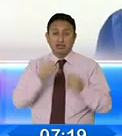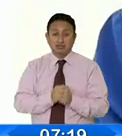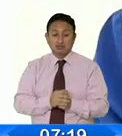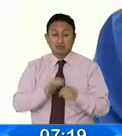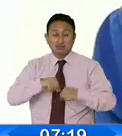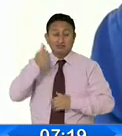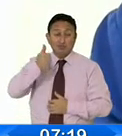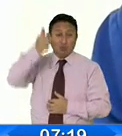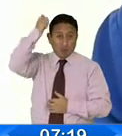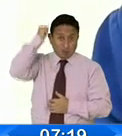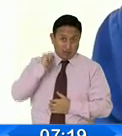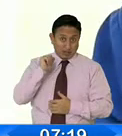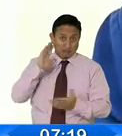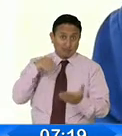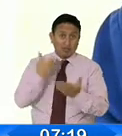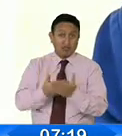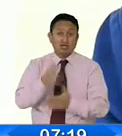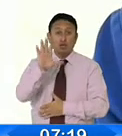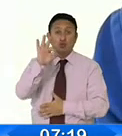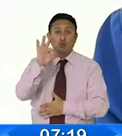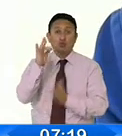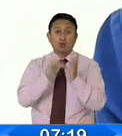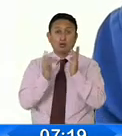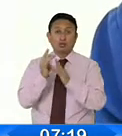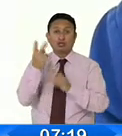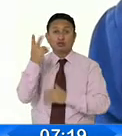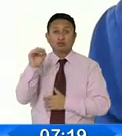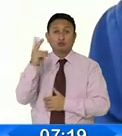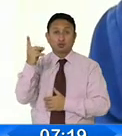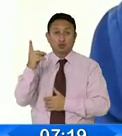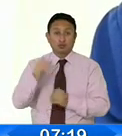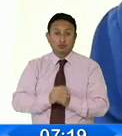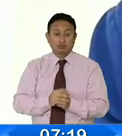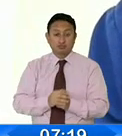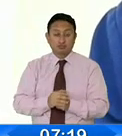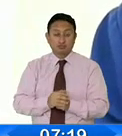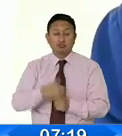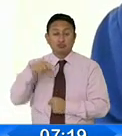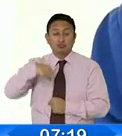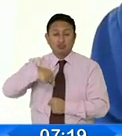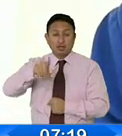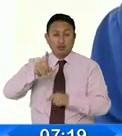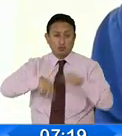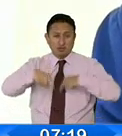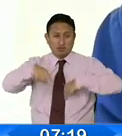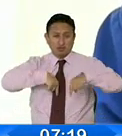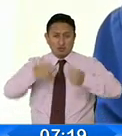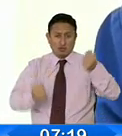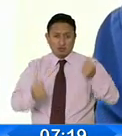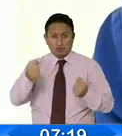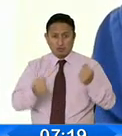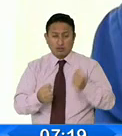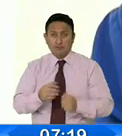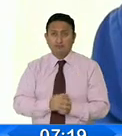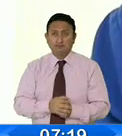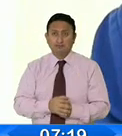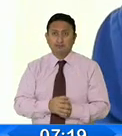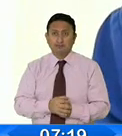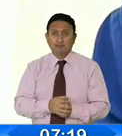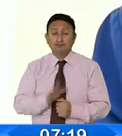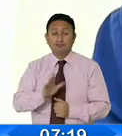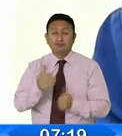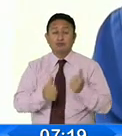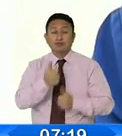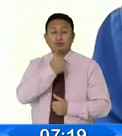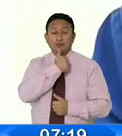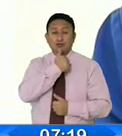ayer, al 9 de abril del 2021, la restricción de circulación para vehículos privados es